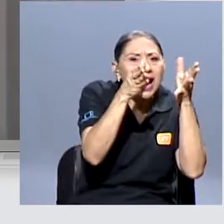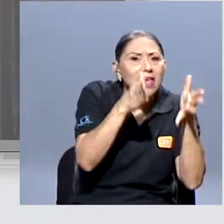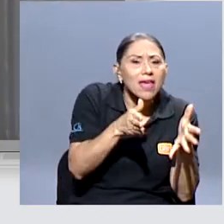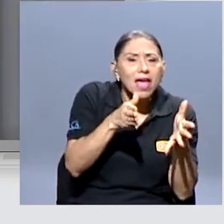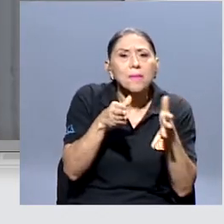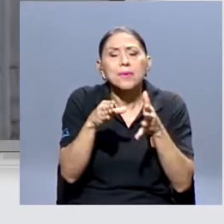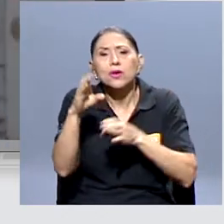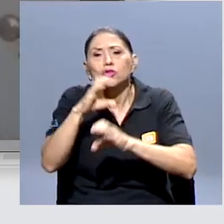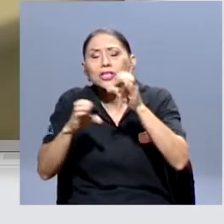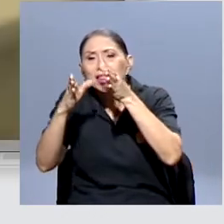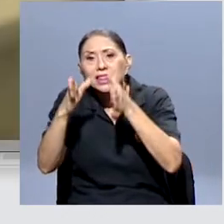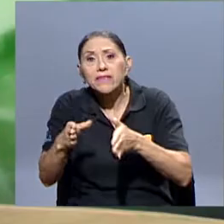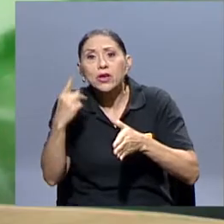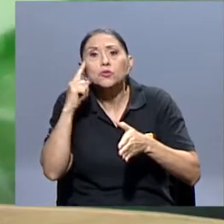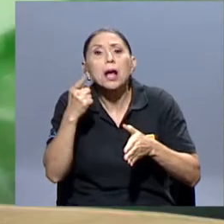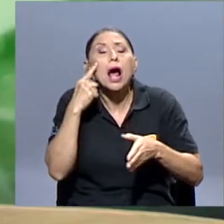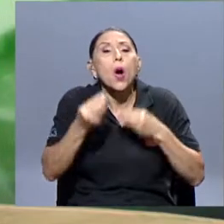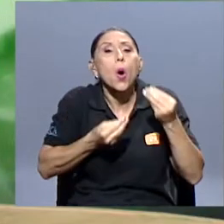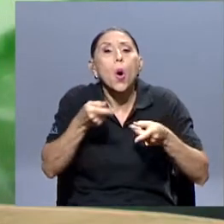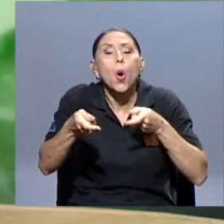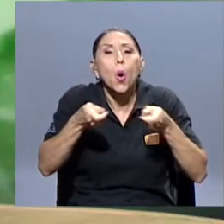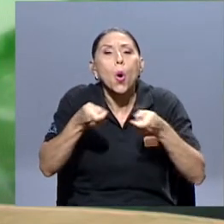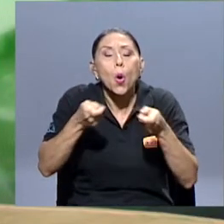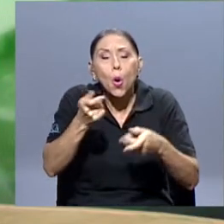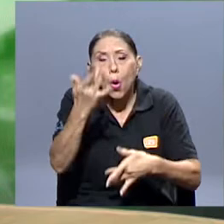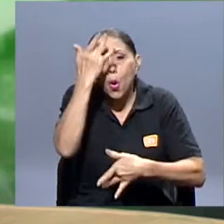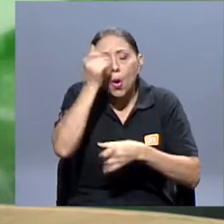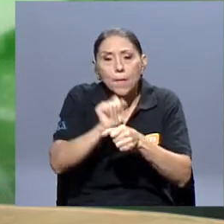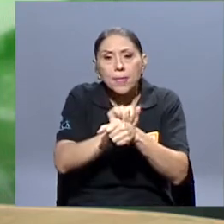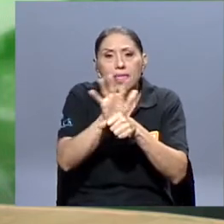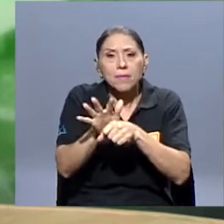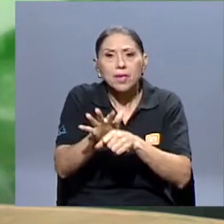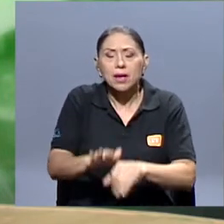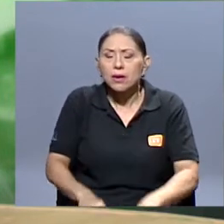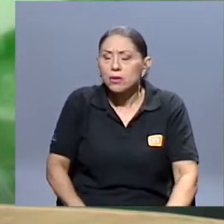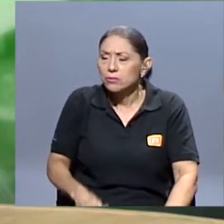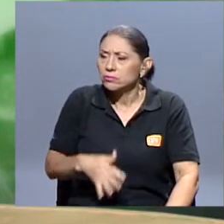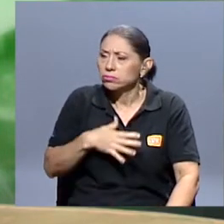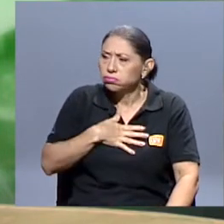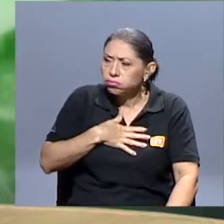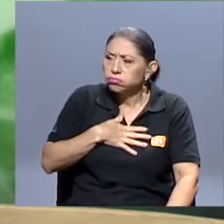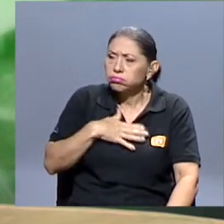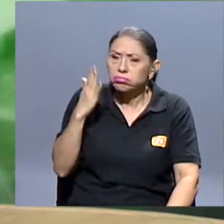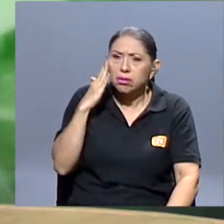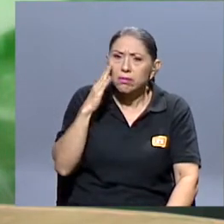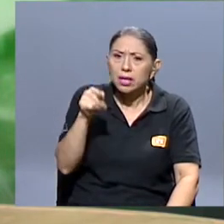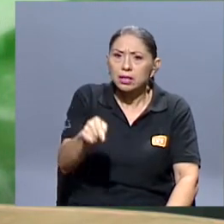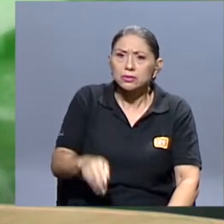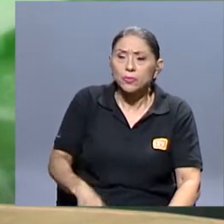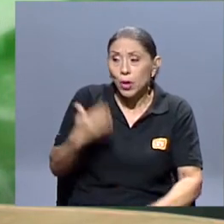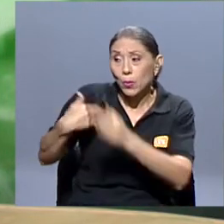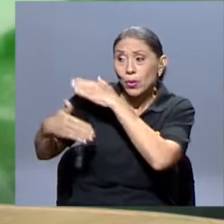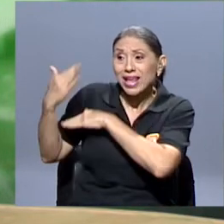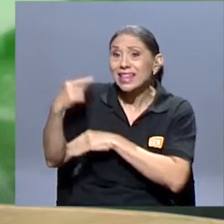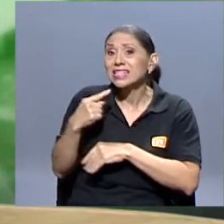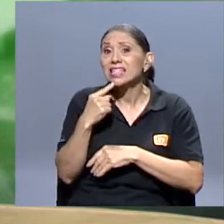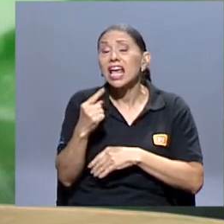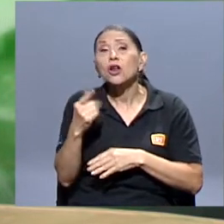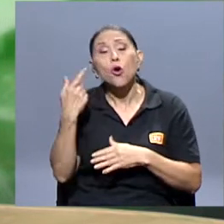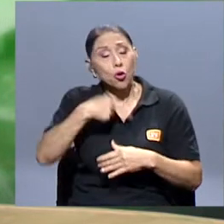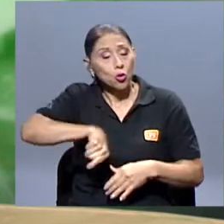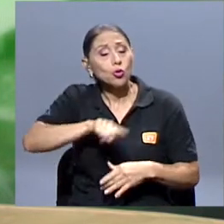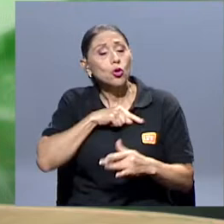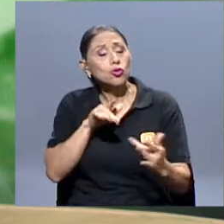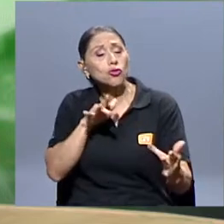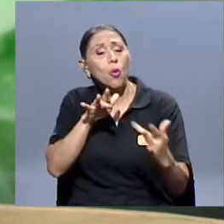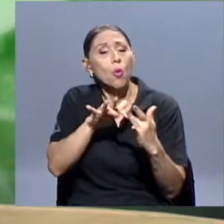científico-técnica para el manejo de la epidemia. Qué pena me da saber eso, porque en algún momento uno, cuando nombraron algún tipo de investigación a la que hacían referencia para